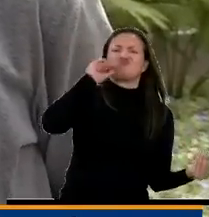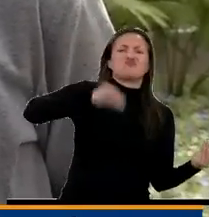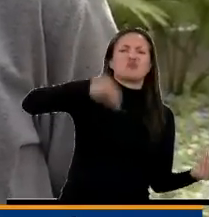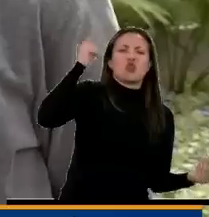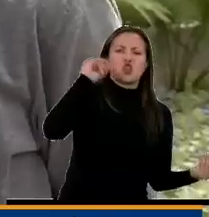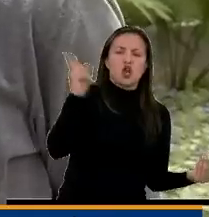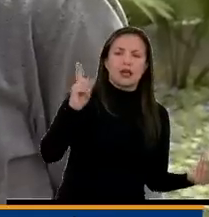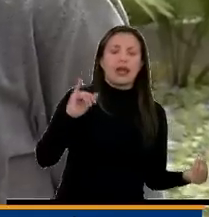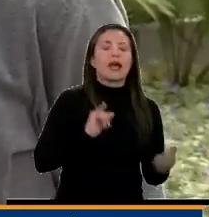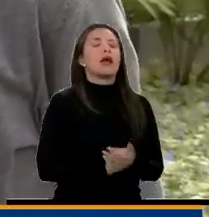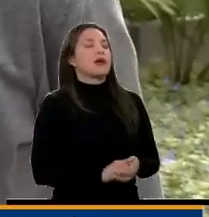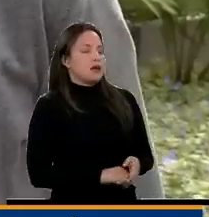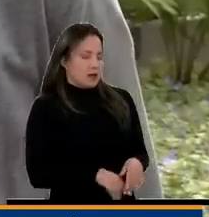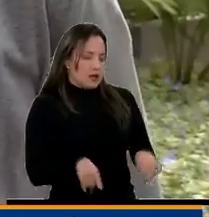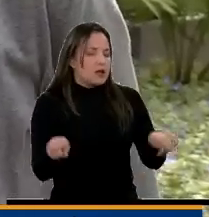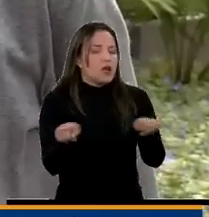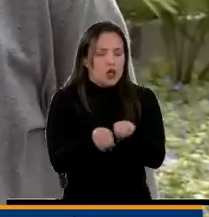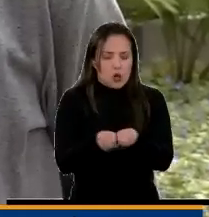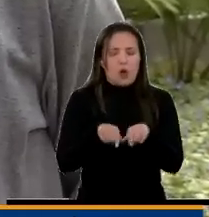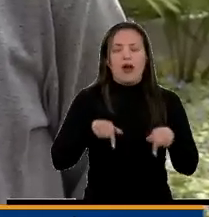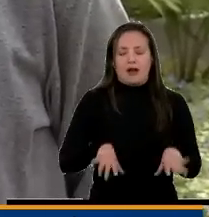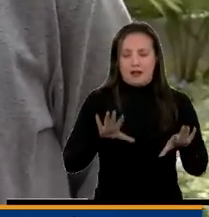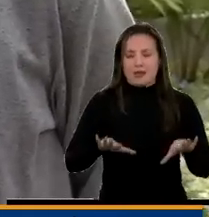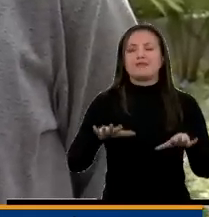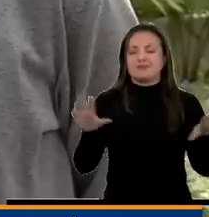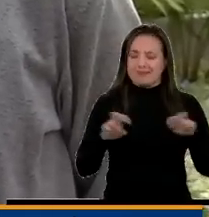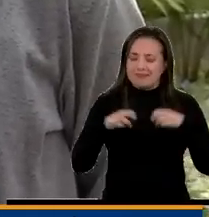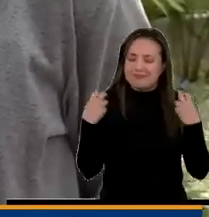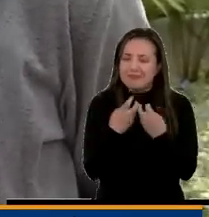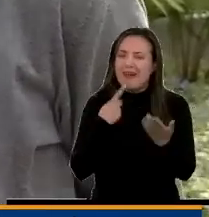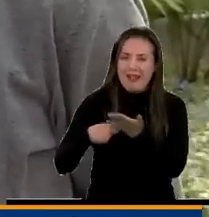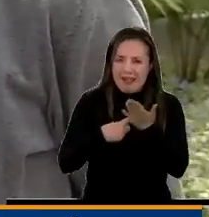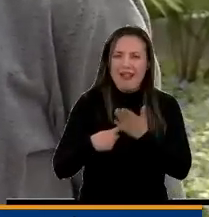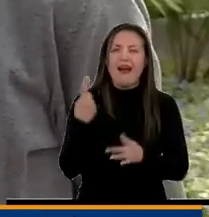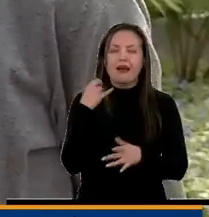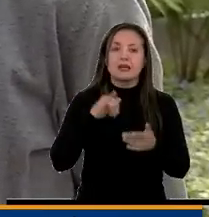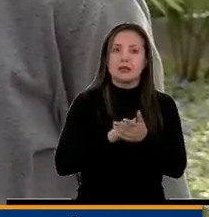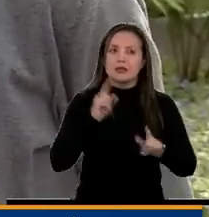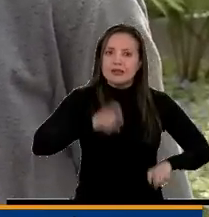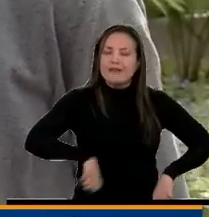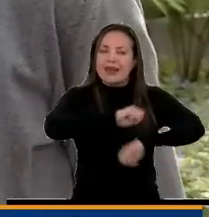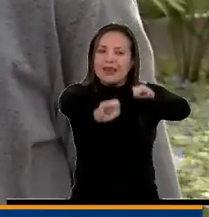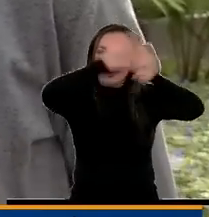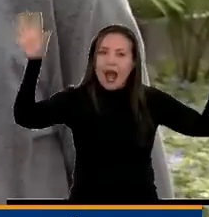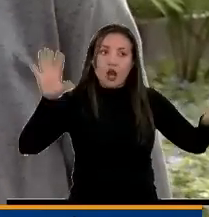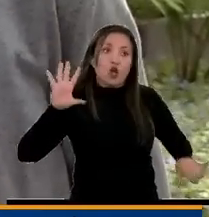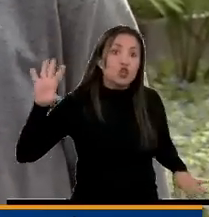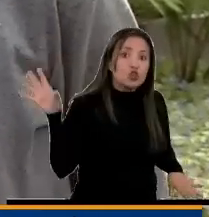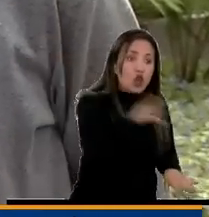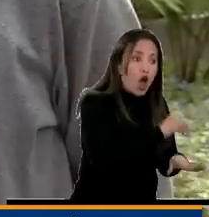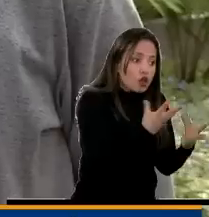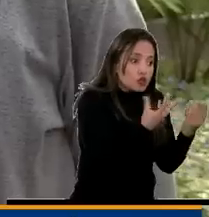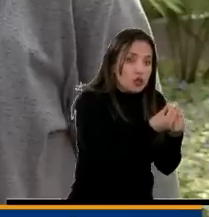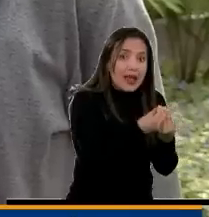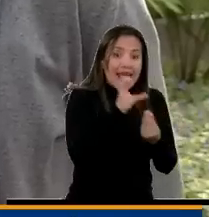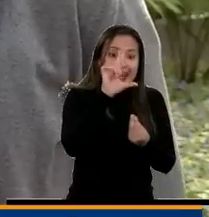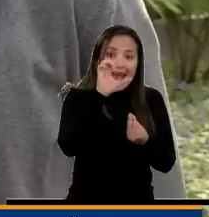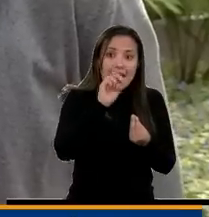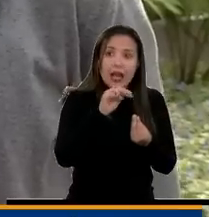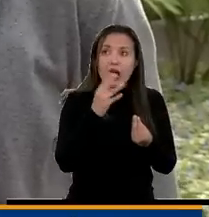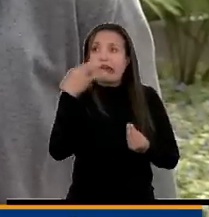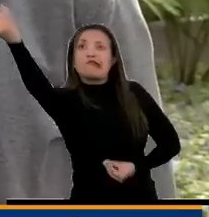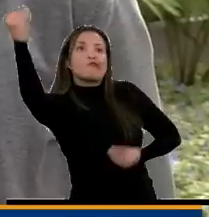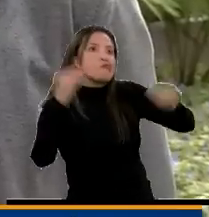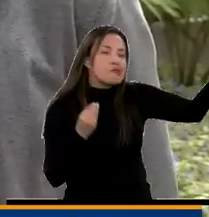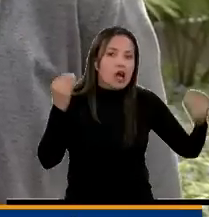lo señaló el presidente, se debe aclarar si se está negociando con toda la organización, si la dirección